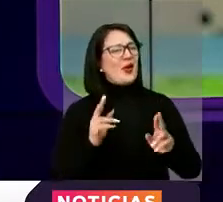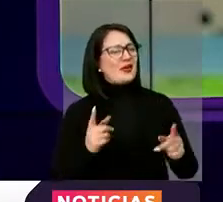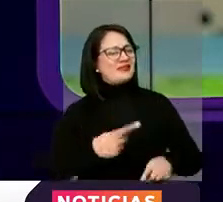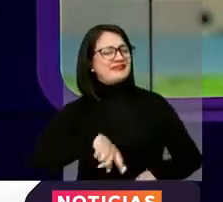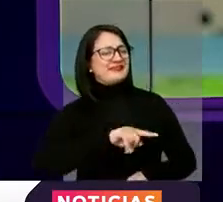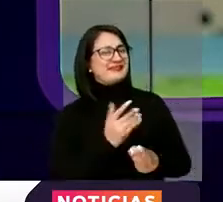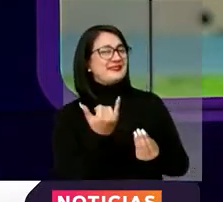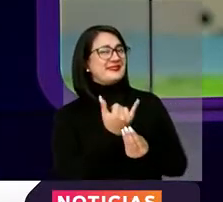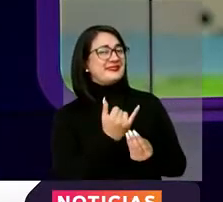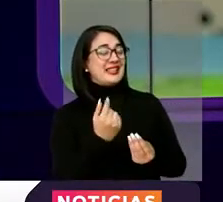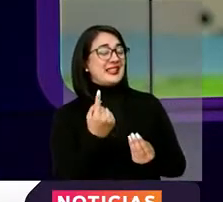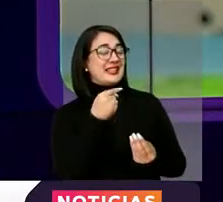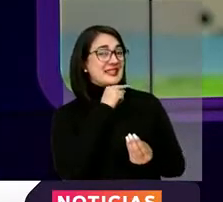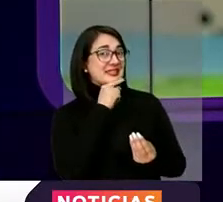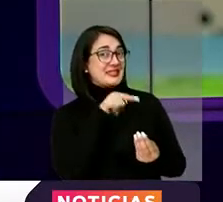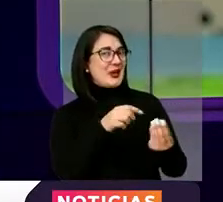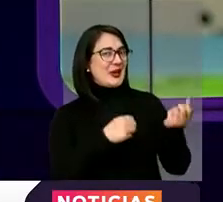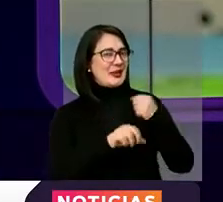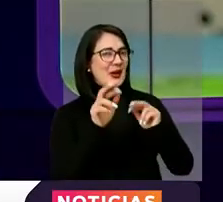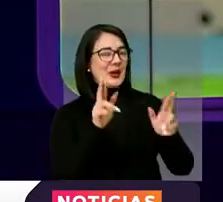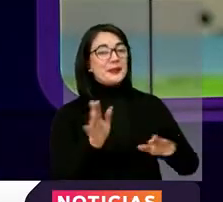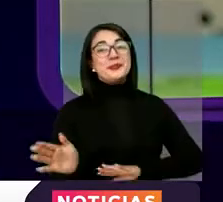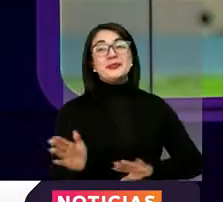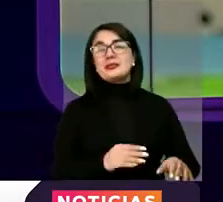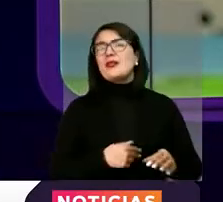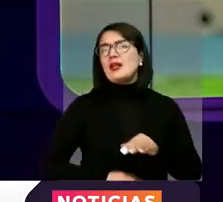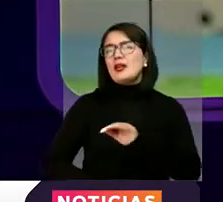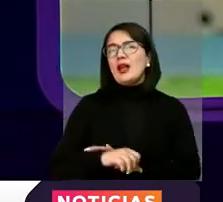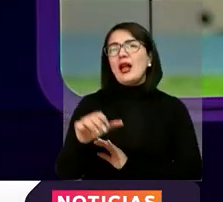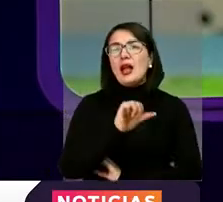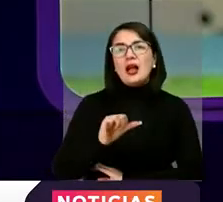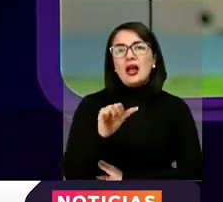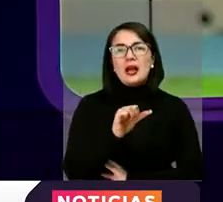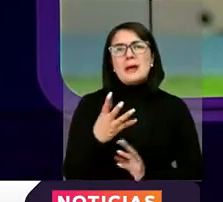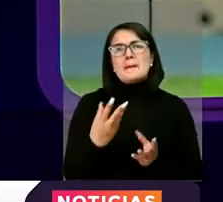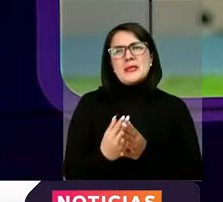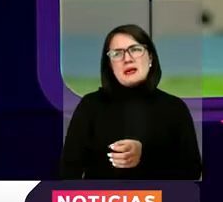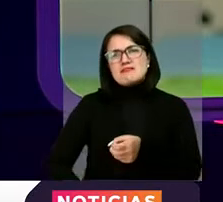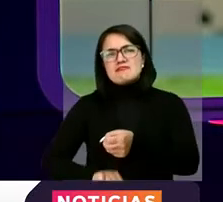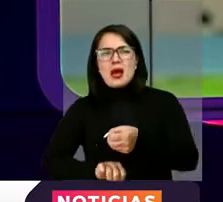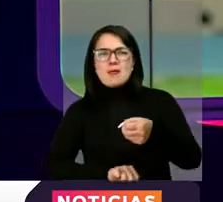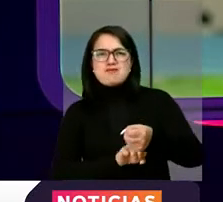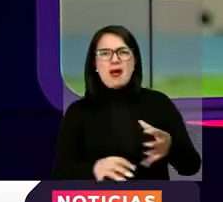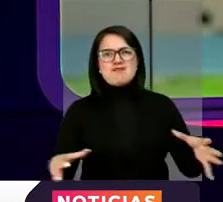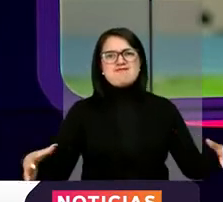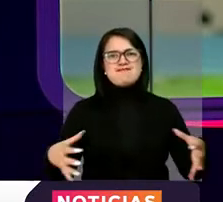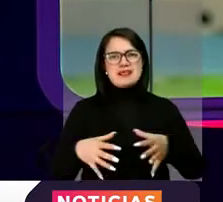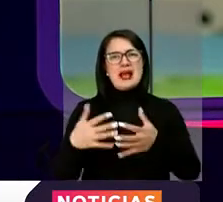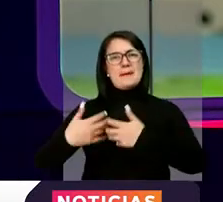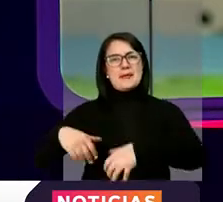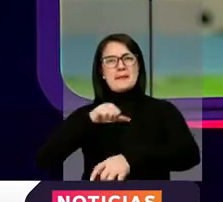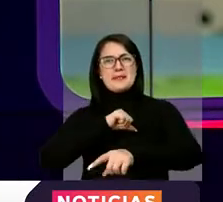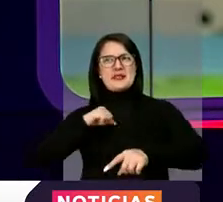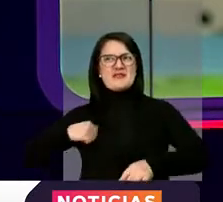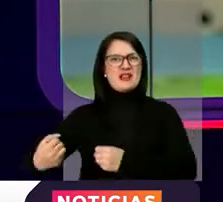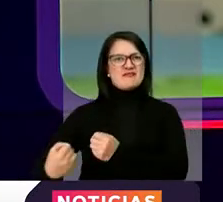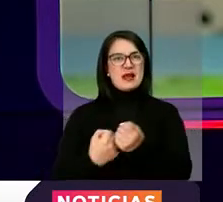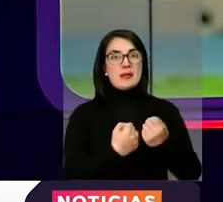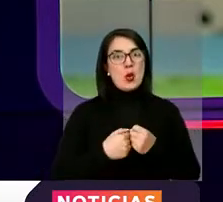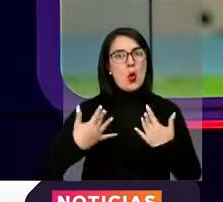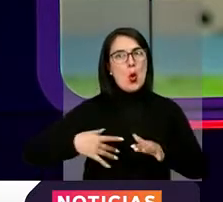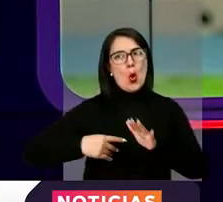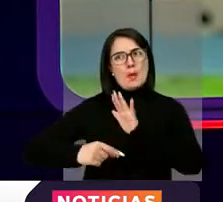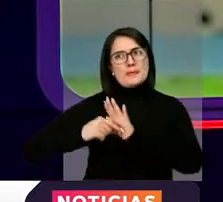Y seguimos hablando de fútbol femenino porque comienzan a llegar más respaldos a la liga por parte de empresas privadas. Una de las grandes marcas